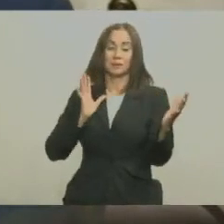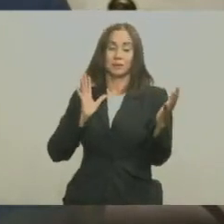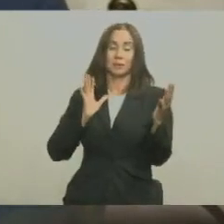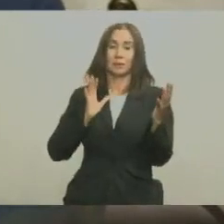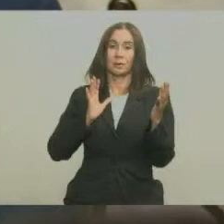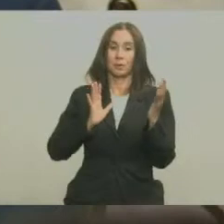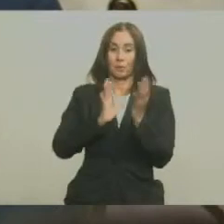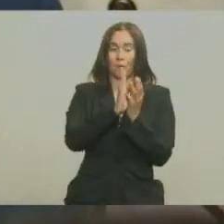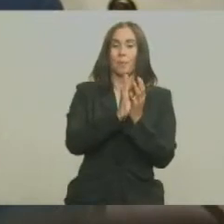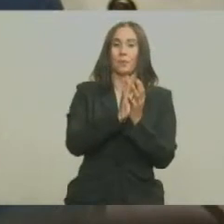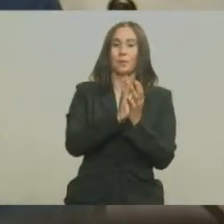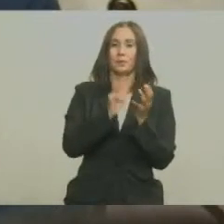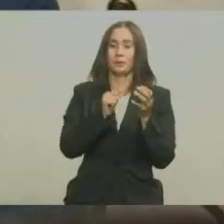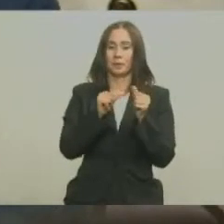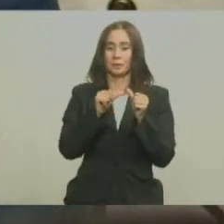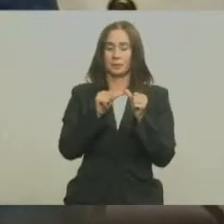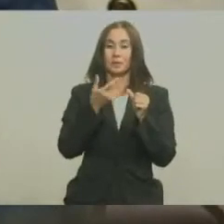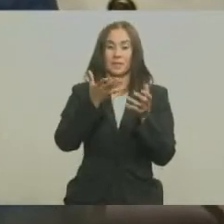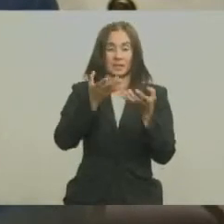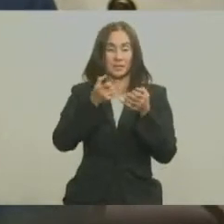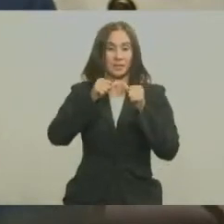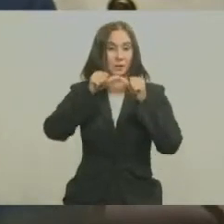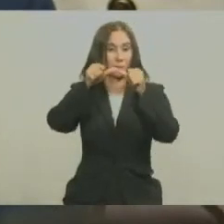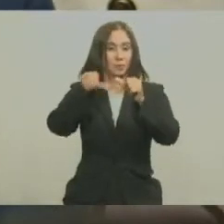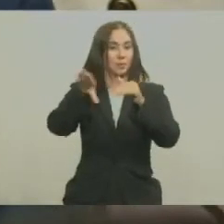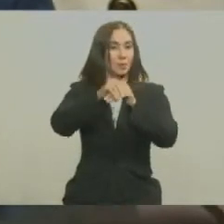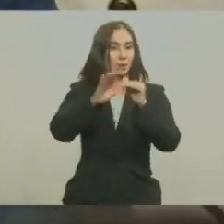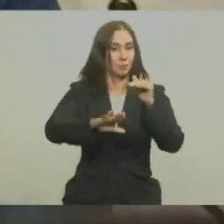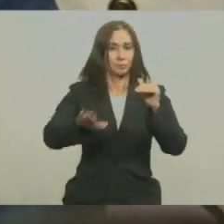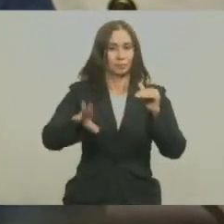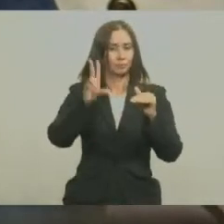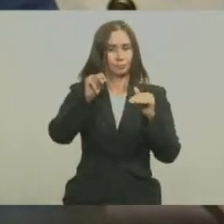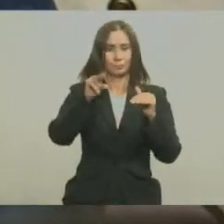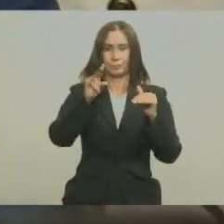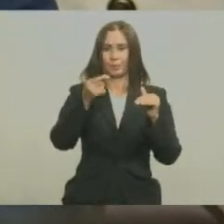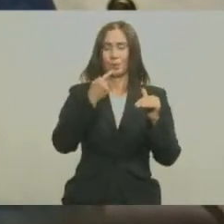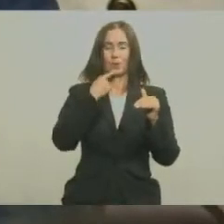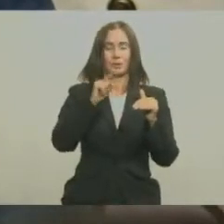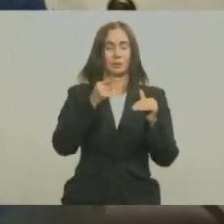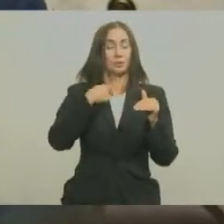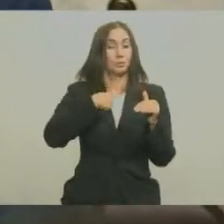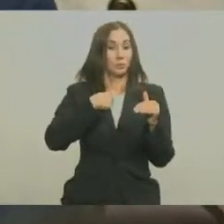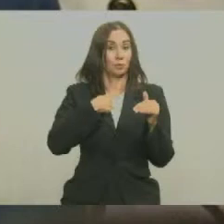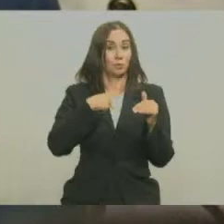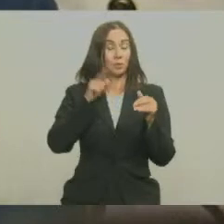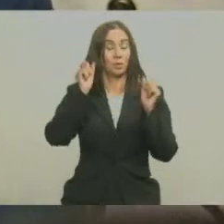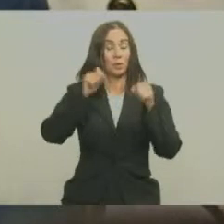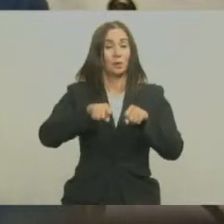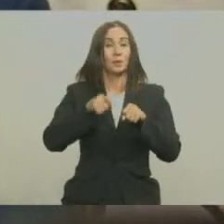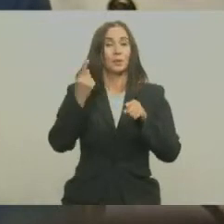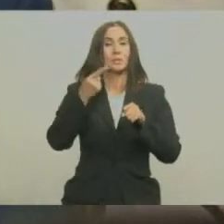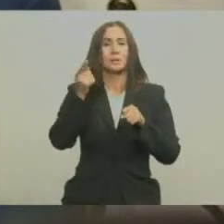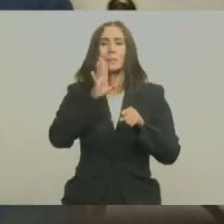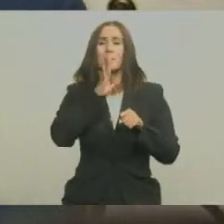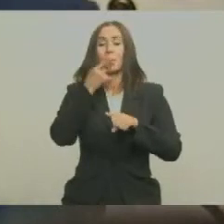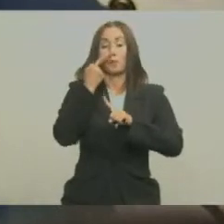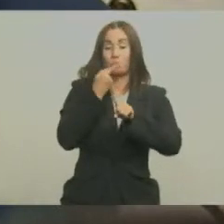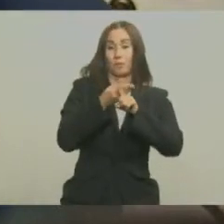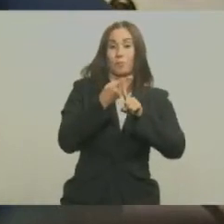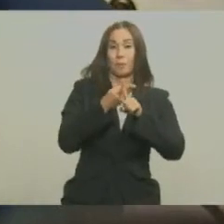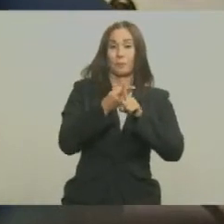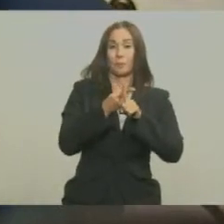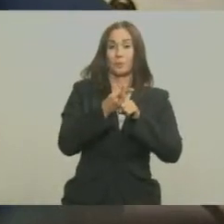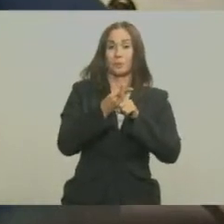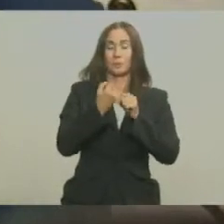que este mal fuera erradicado de la Constitución. Y como siempre soy una persona que actúa en positivo, de